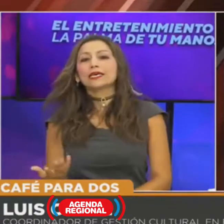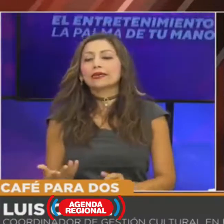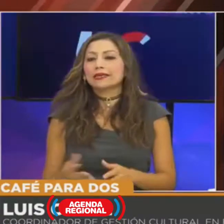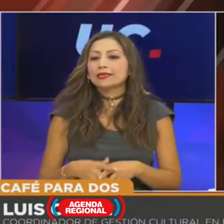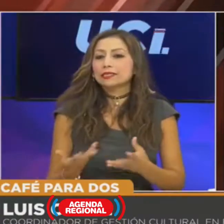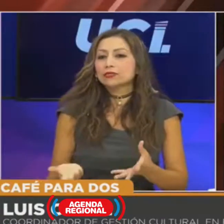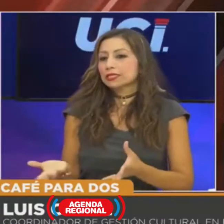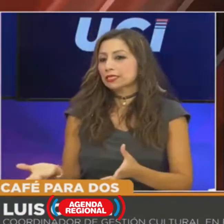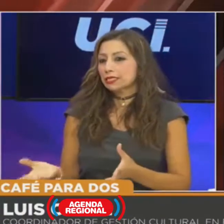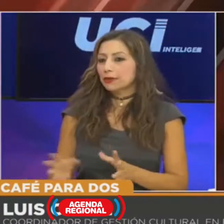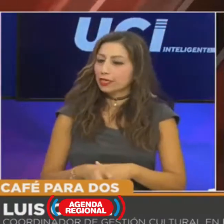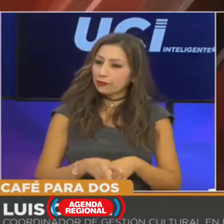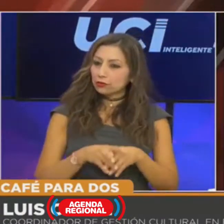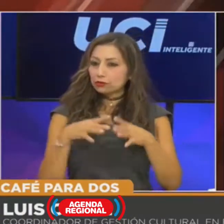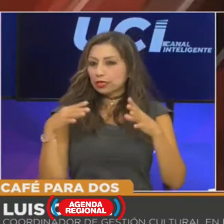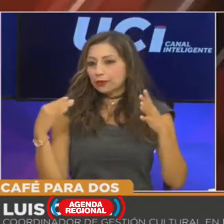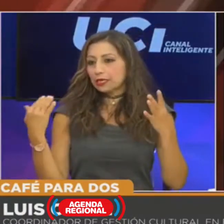estos proyectos